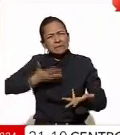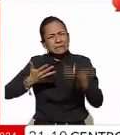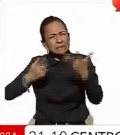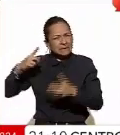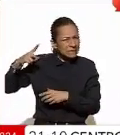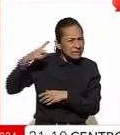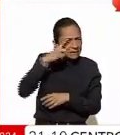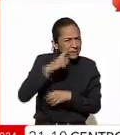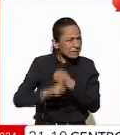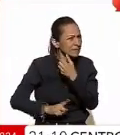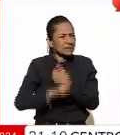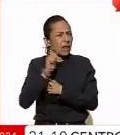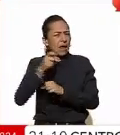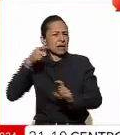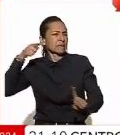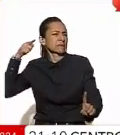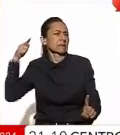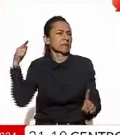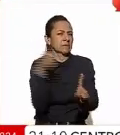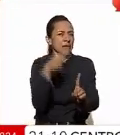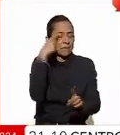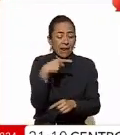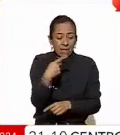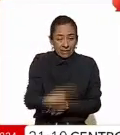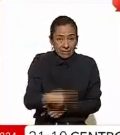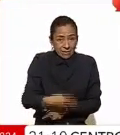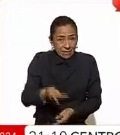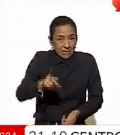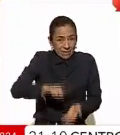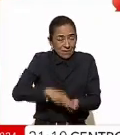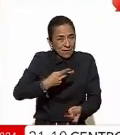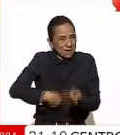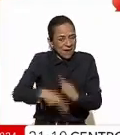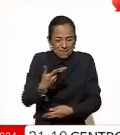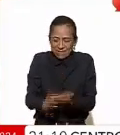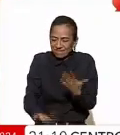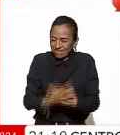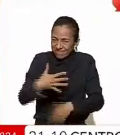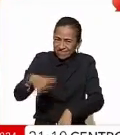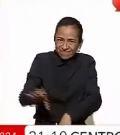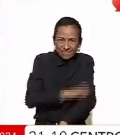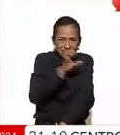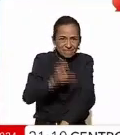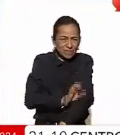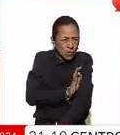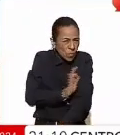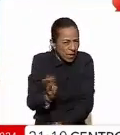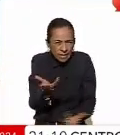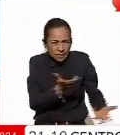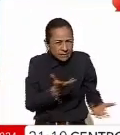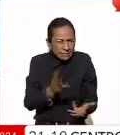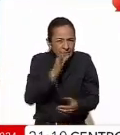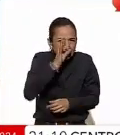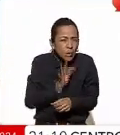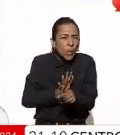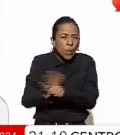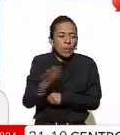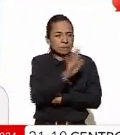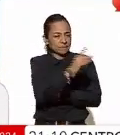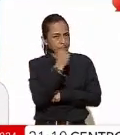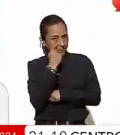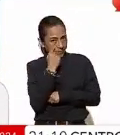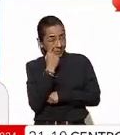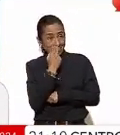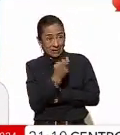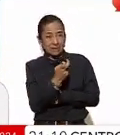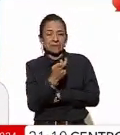gran objetivo, que es el de la soberanía energética. Bueno, tenemos un modelo que hizo a Pemex o